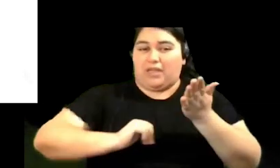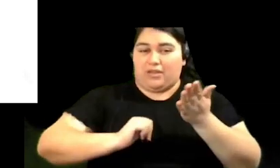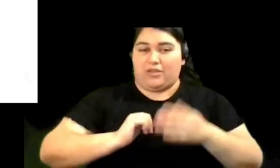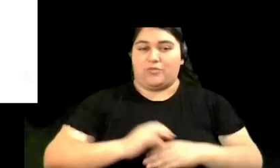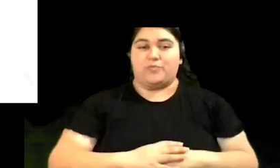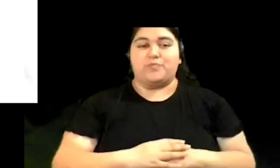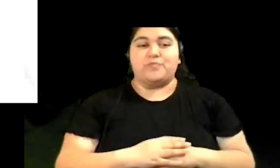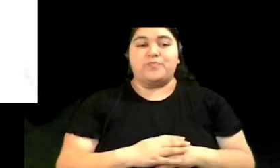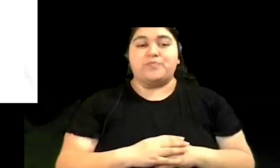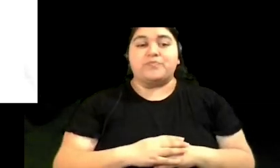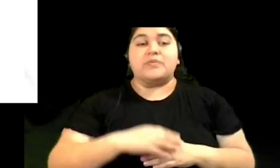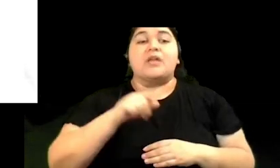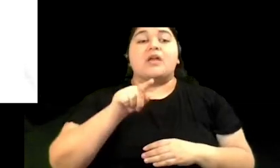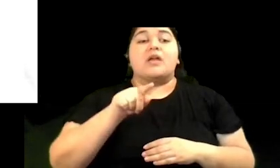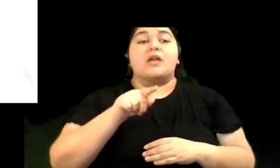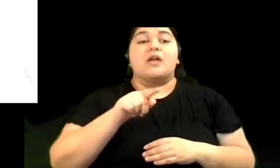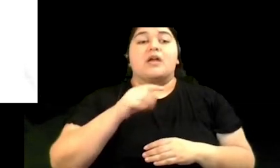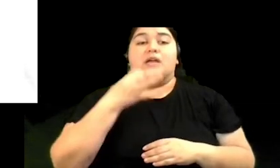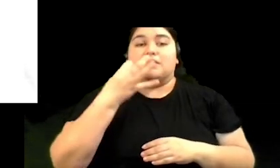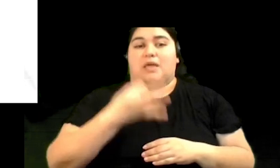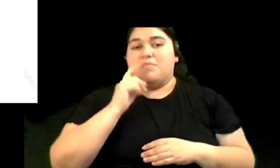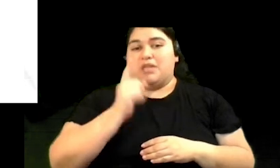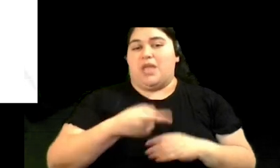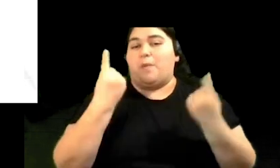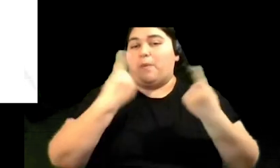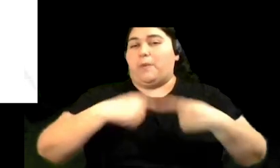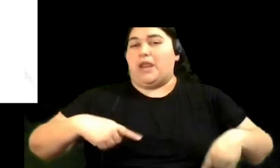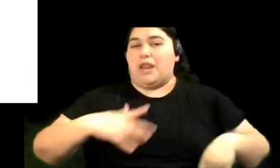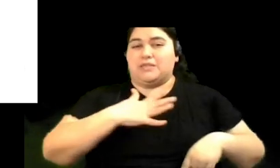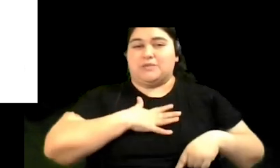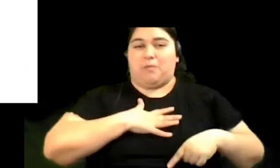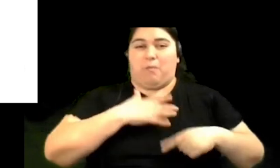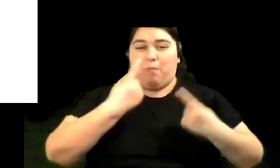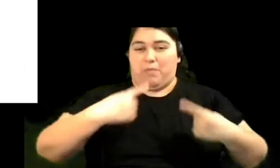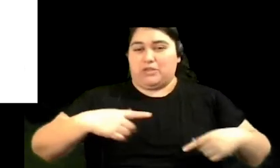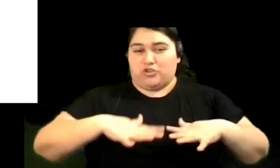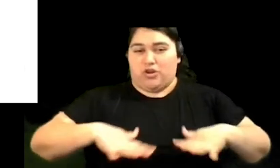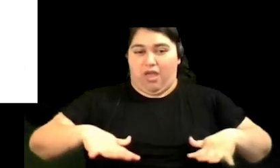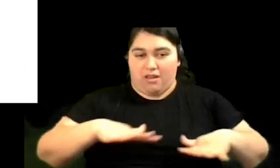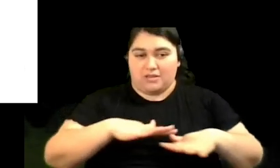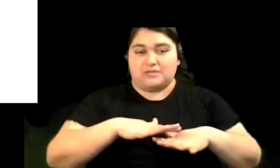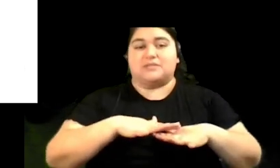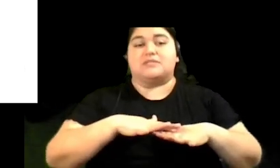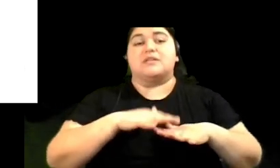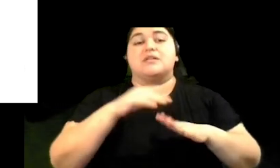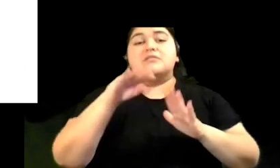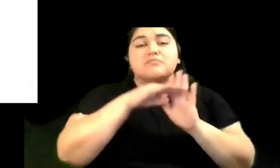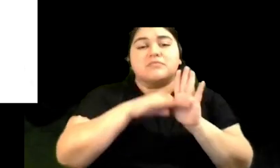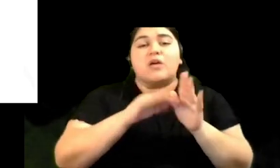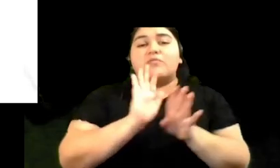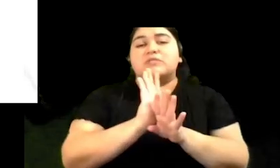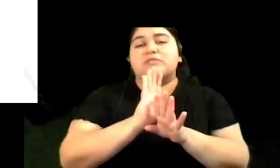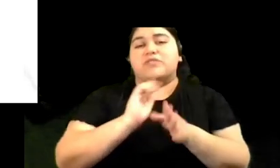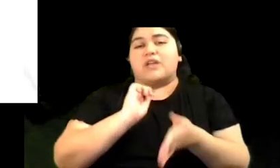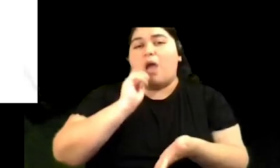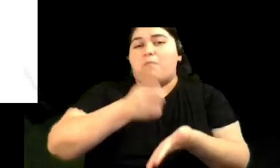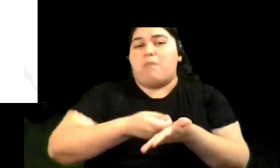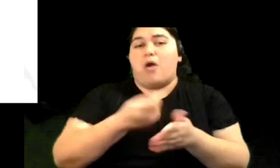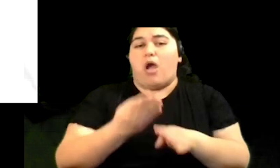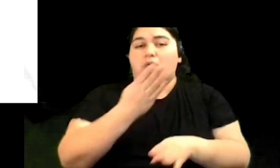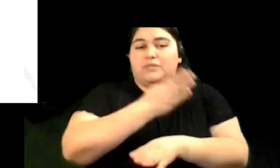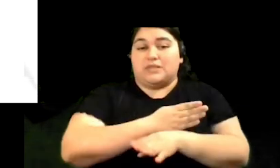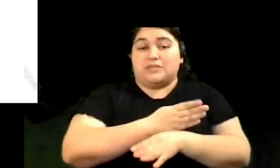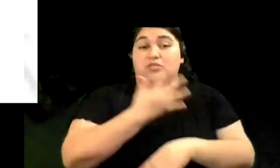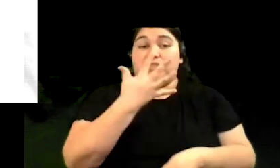del ingreso de impuestos sobre los bienes personales. Es un régimen de pago anticipado de